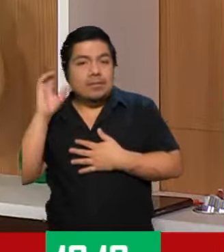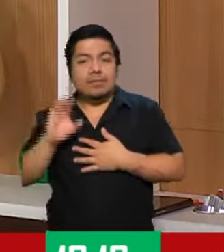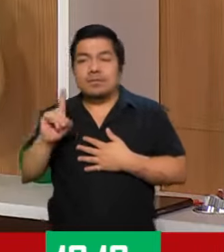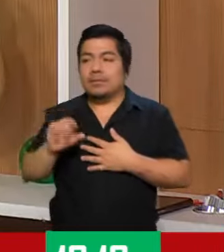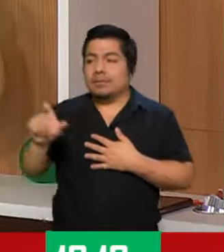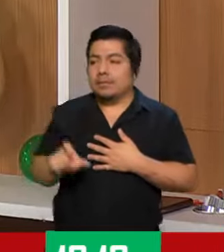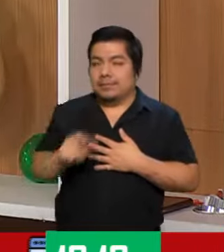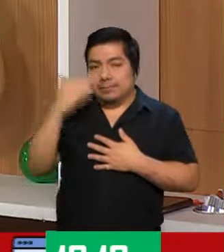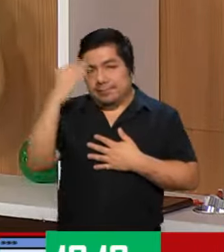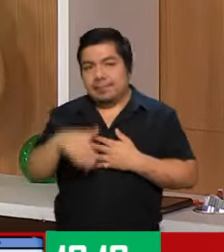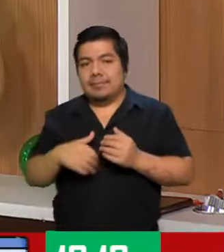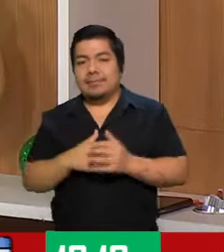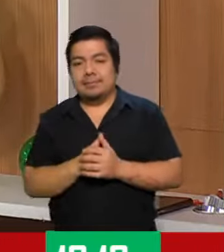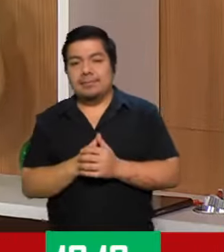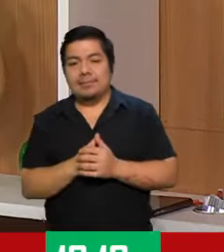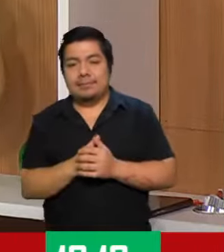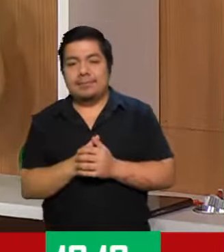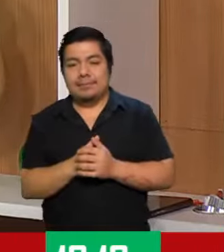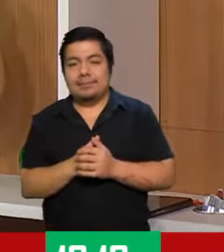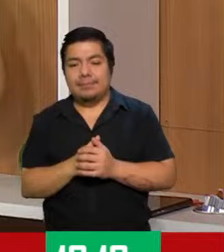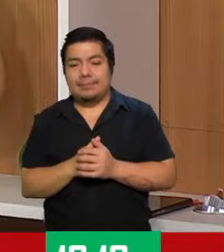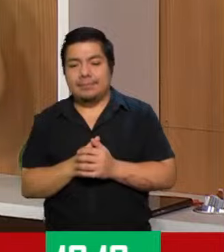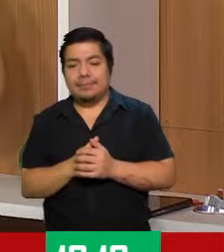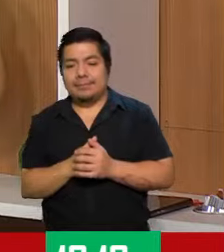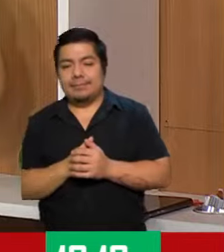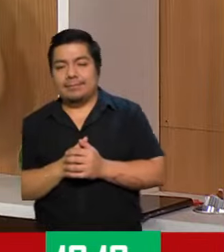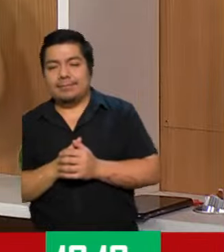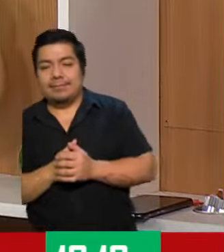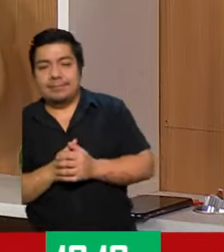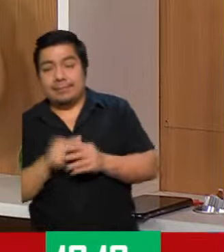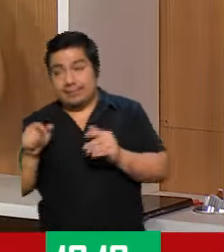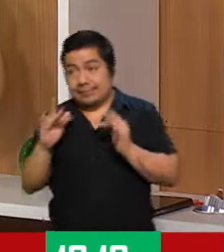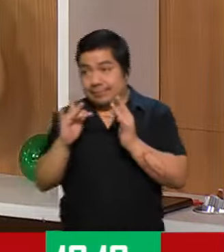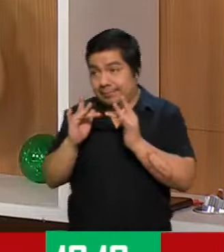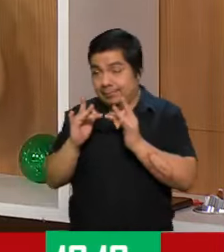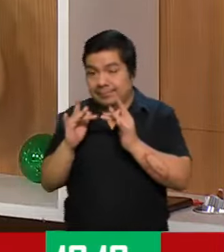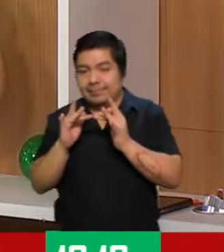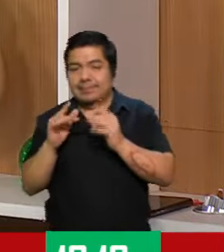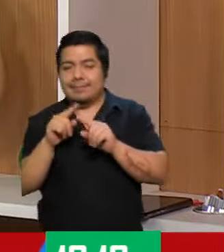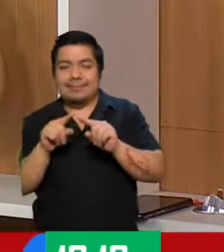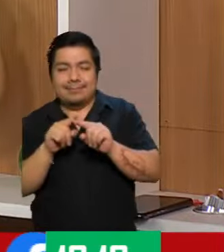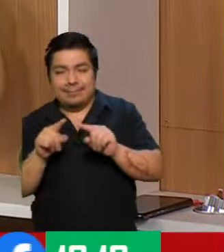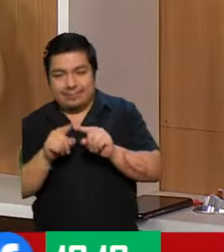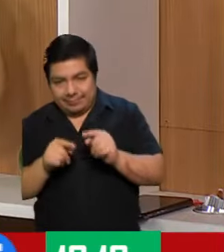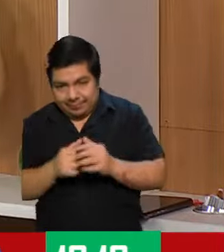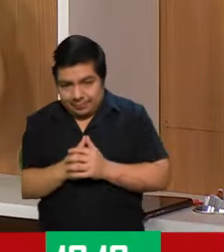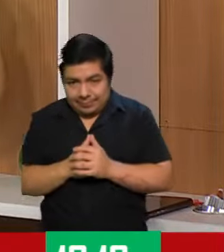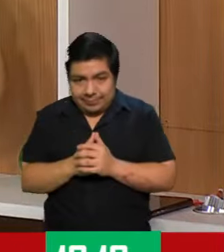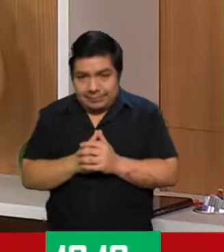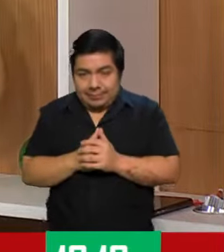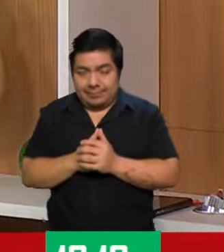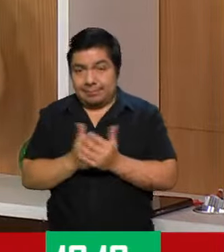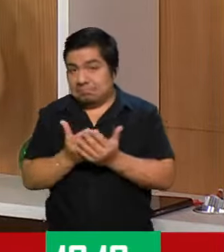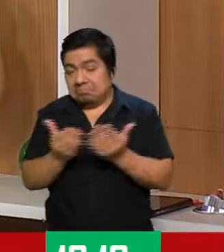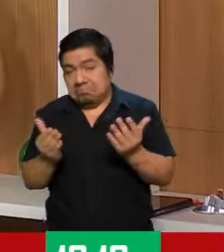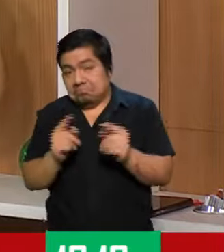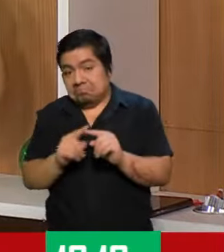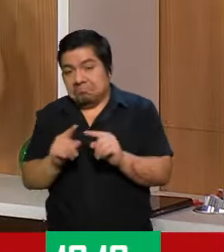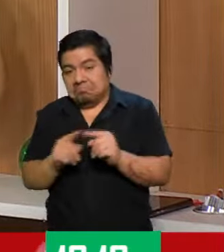SSC-CDMX, ahí está toda la información y desde esa red pueden buscar otras redes sociales, otros